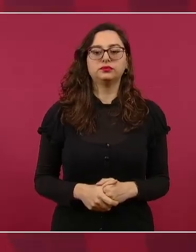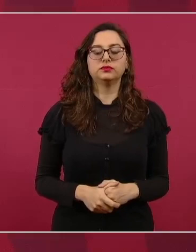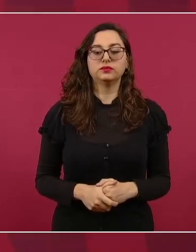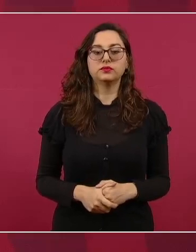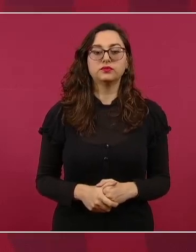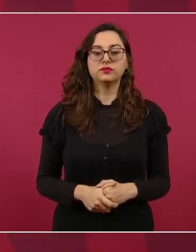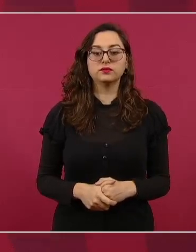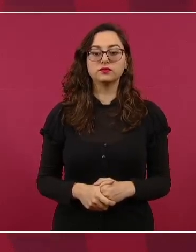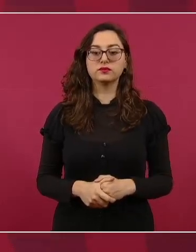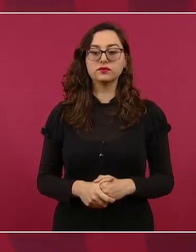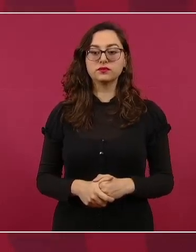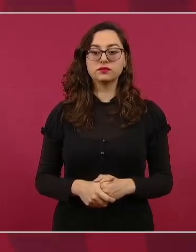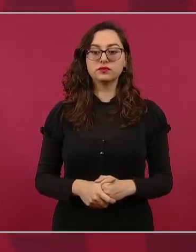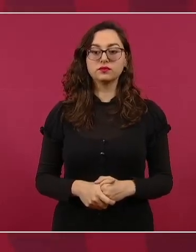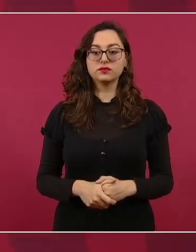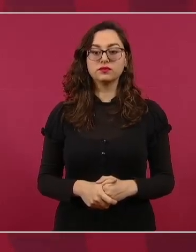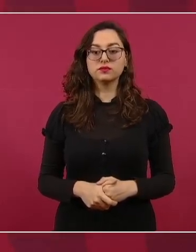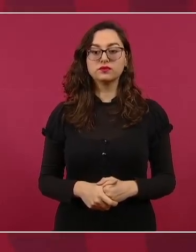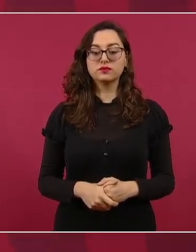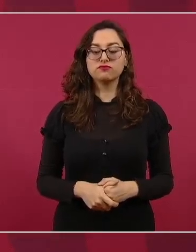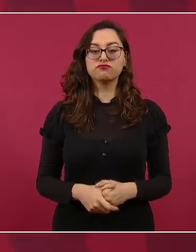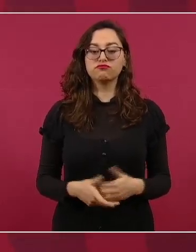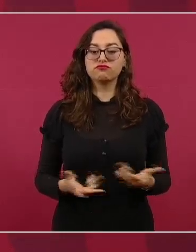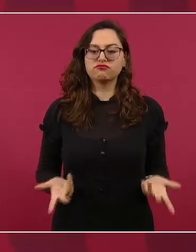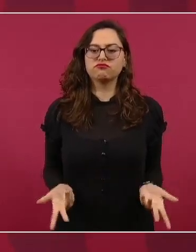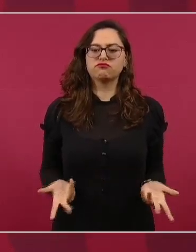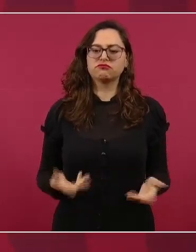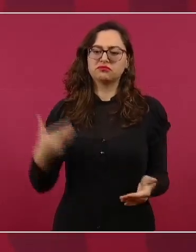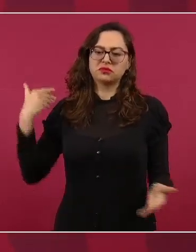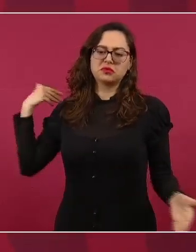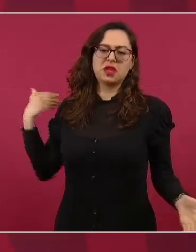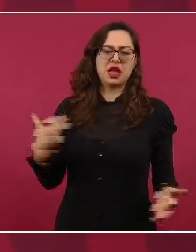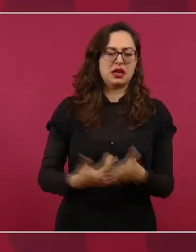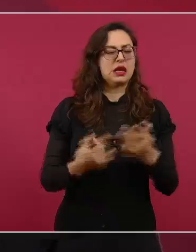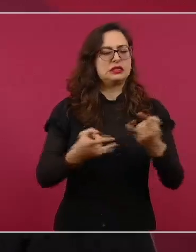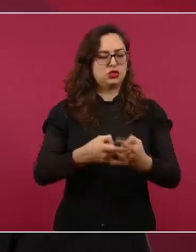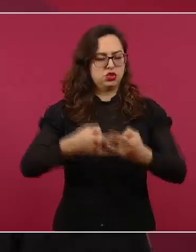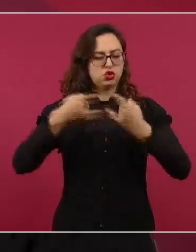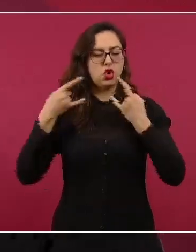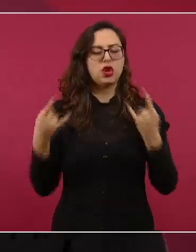han habido, desde luego, muchos retrocesos